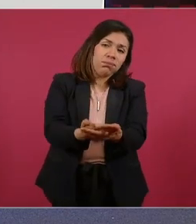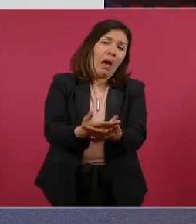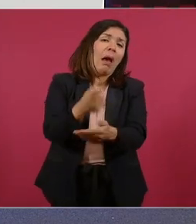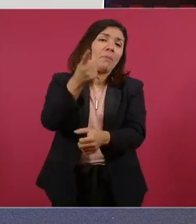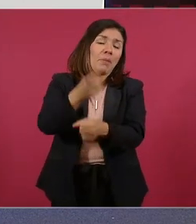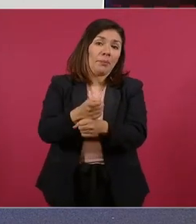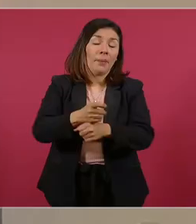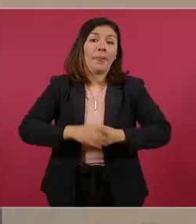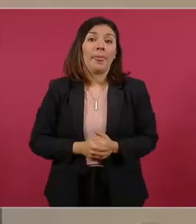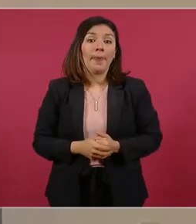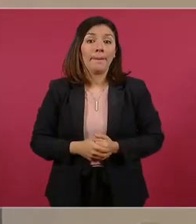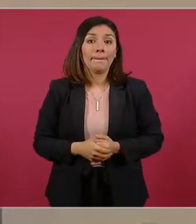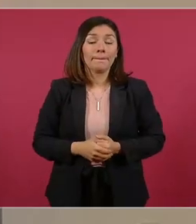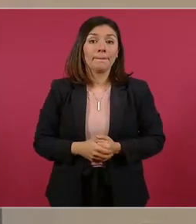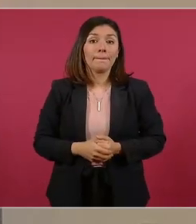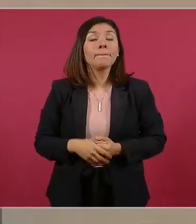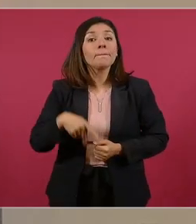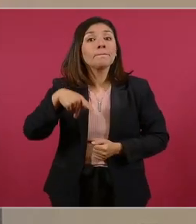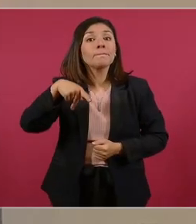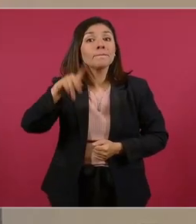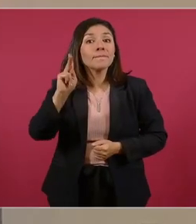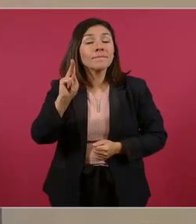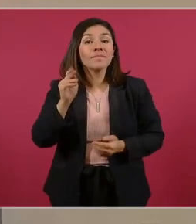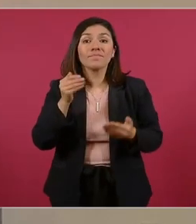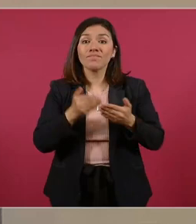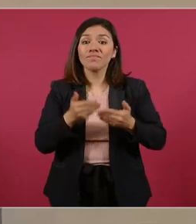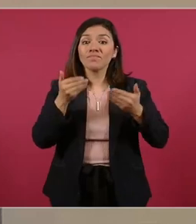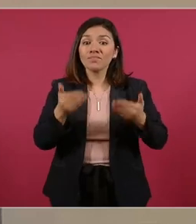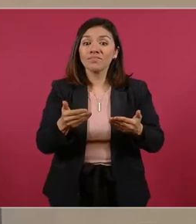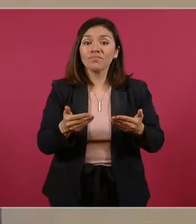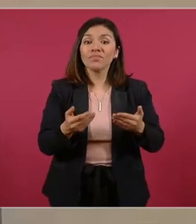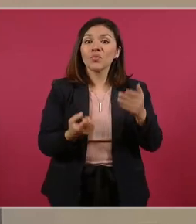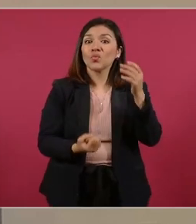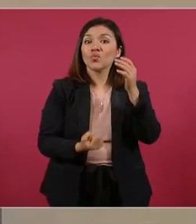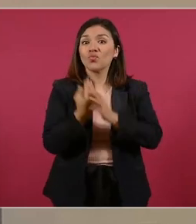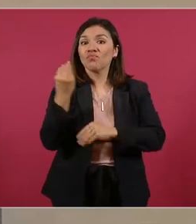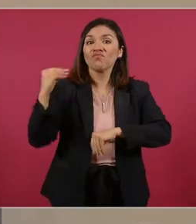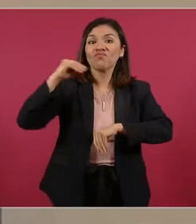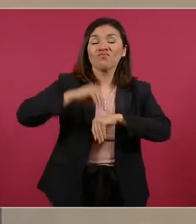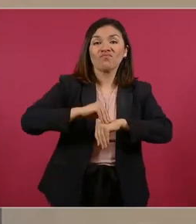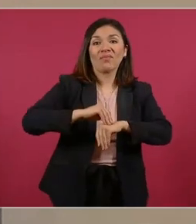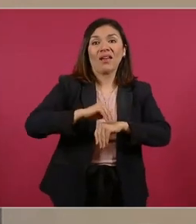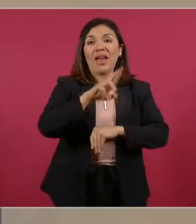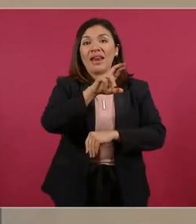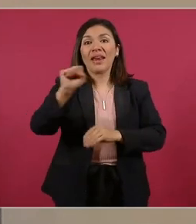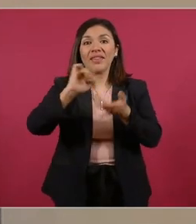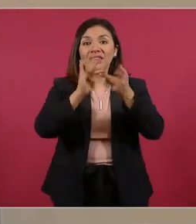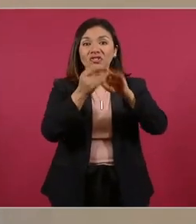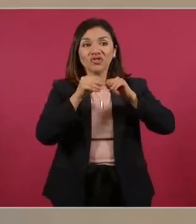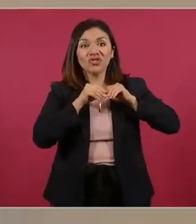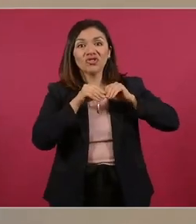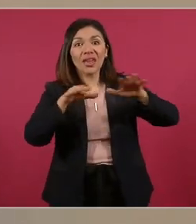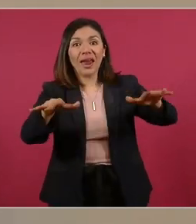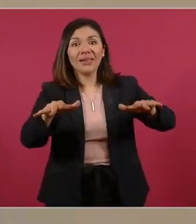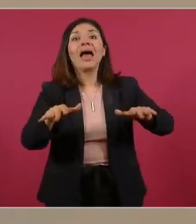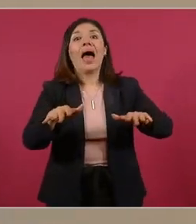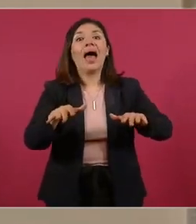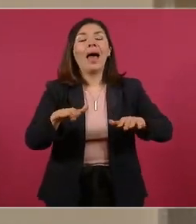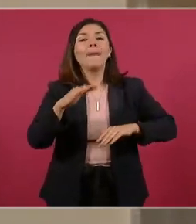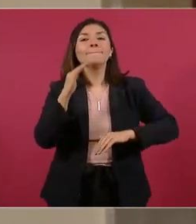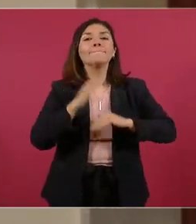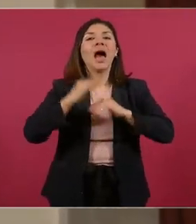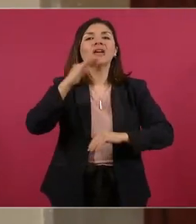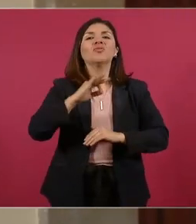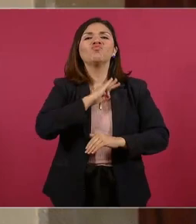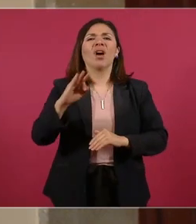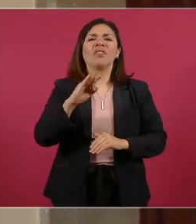Pero el auge de los medios sociales, las redes, ha elevado el poder de los ataques contra